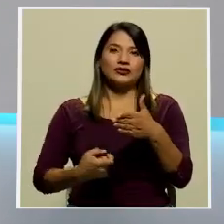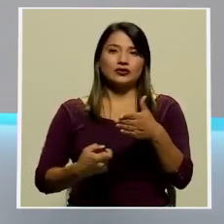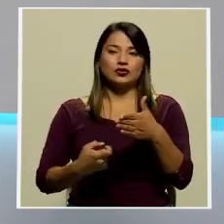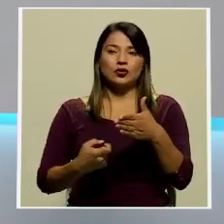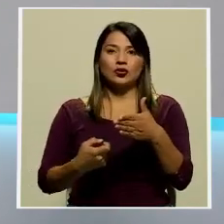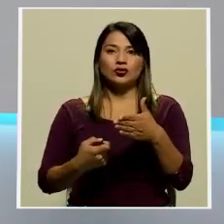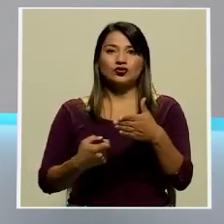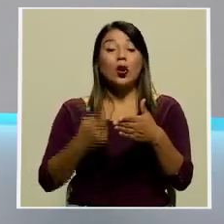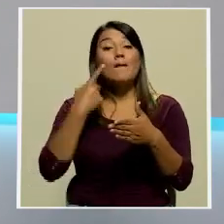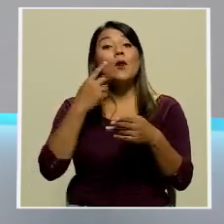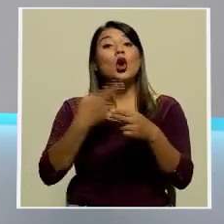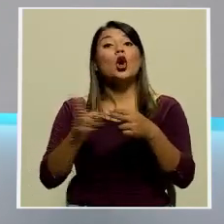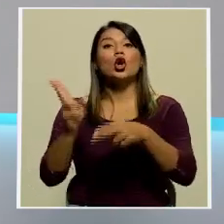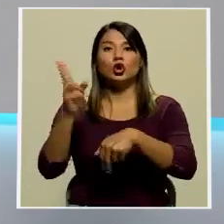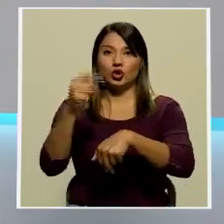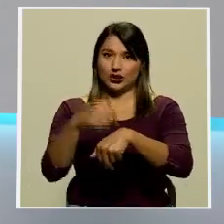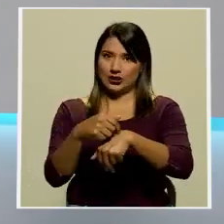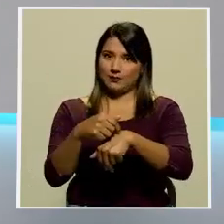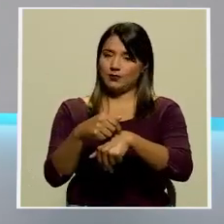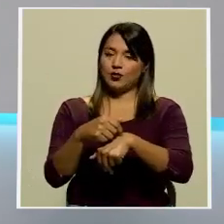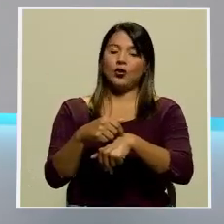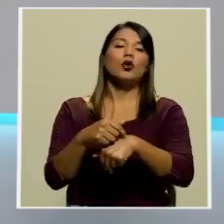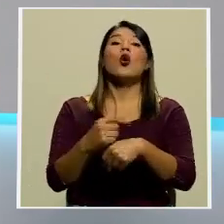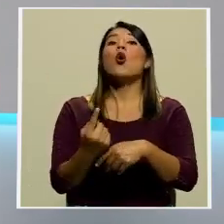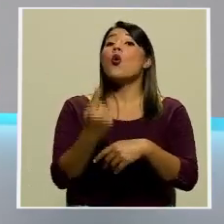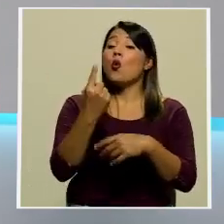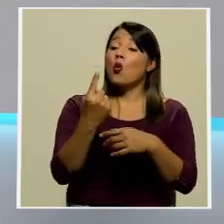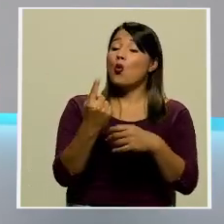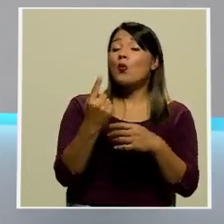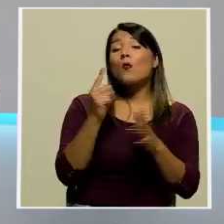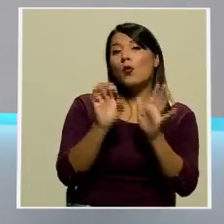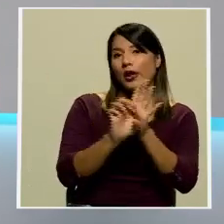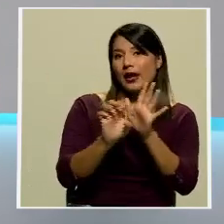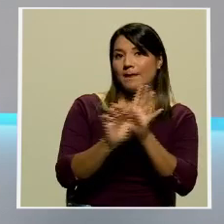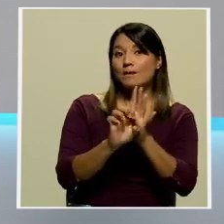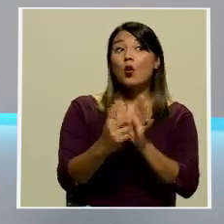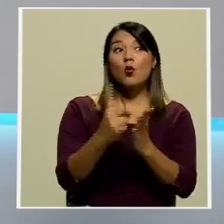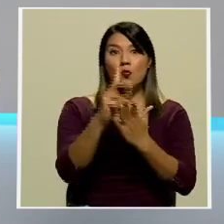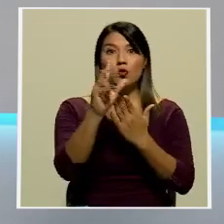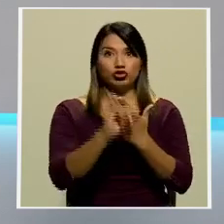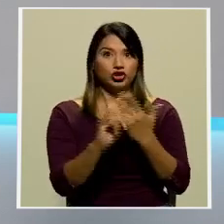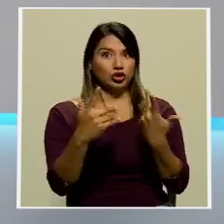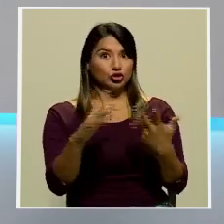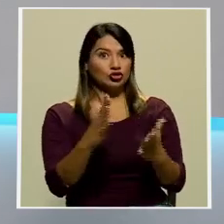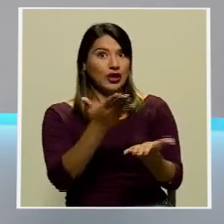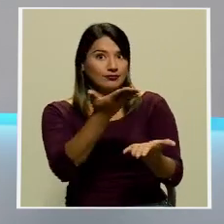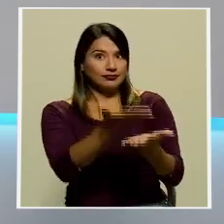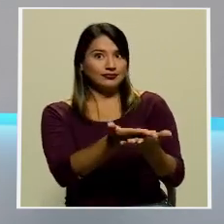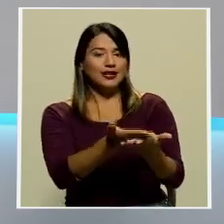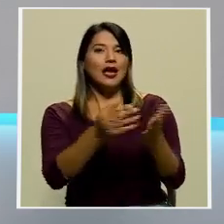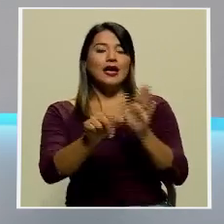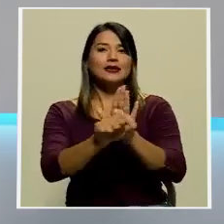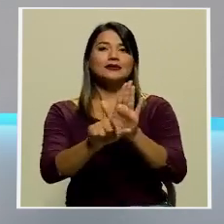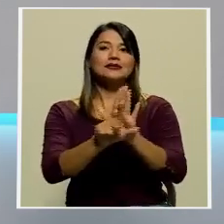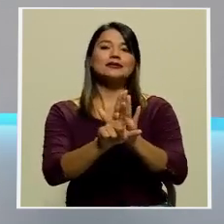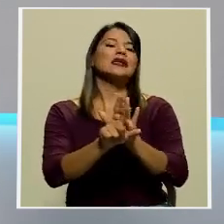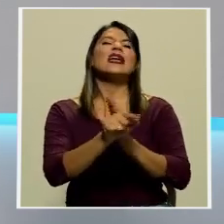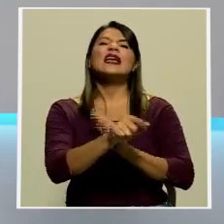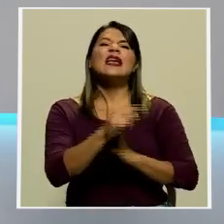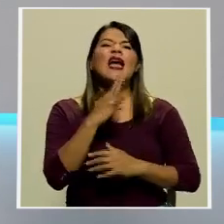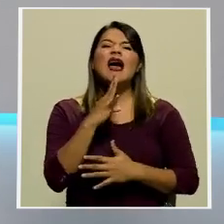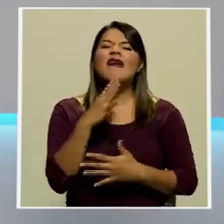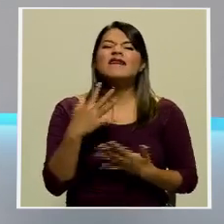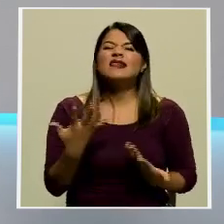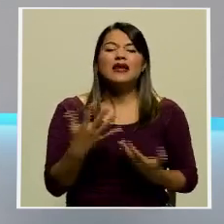forma temporal. Uno de ellos es un proyecto que ya presentaron a la Asamblea Legislativa y que consiste en que 14 instituciones